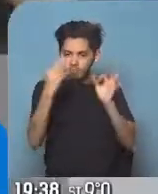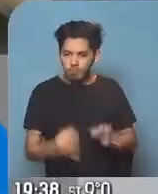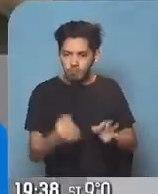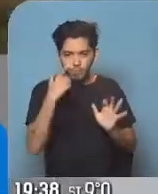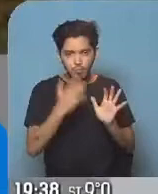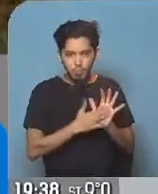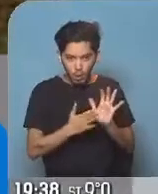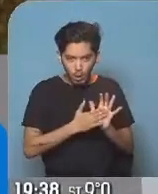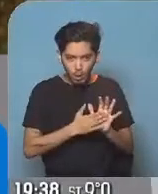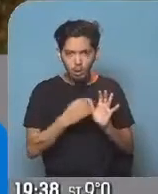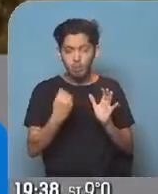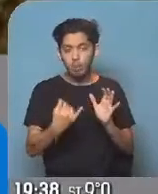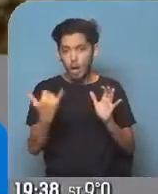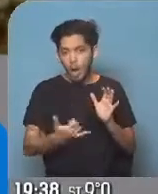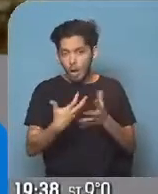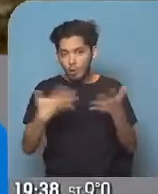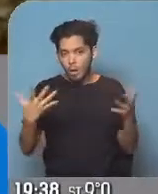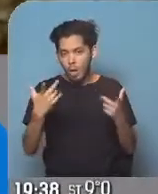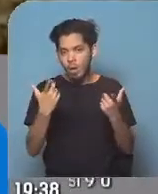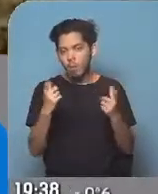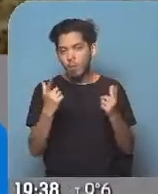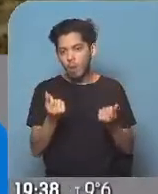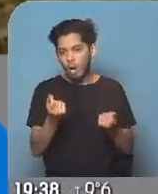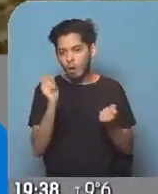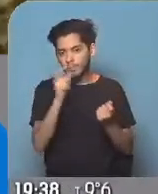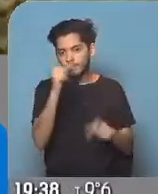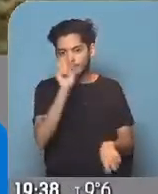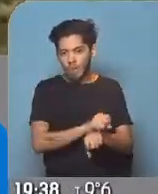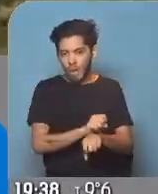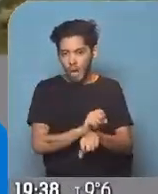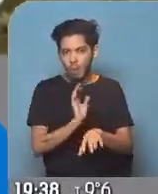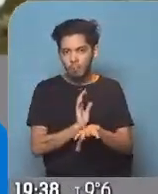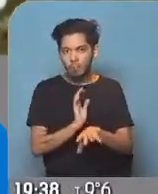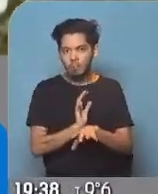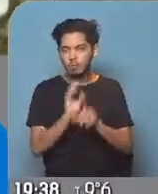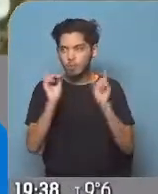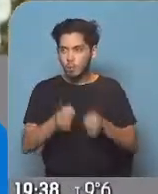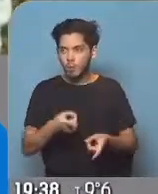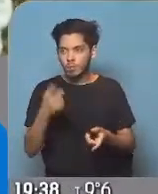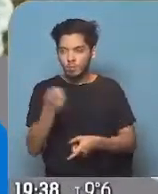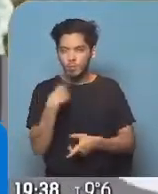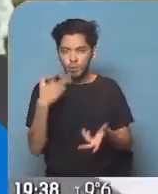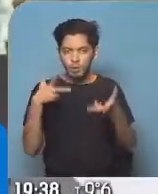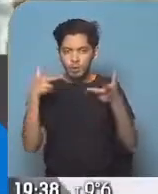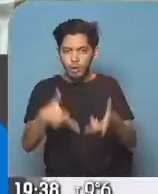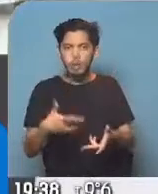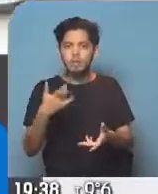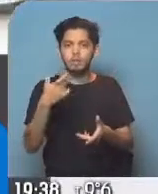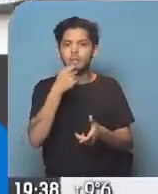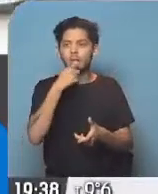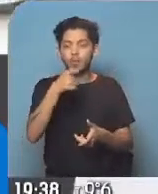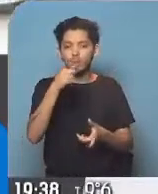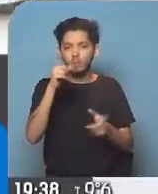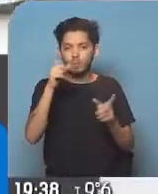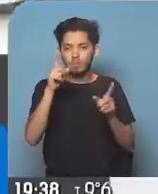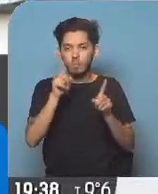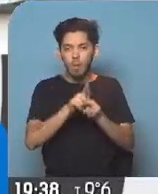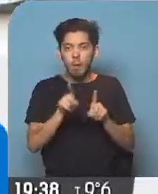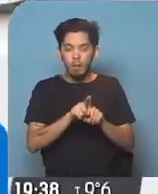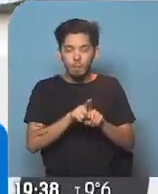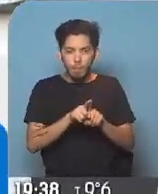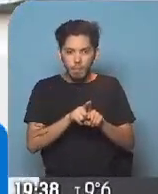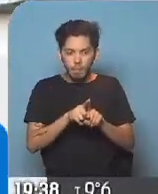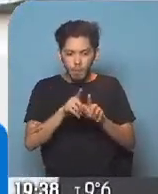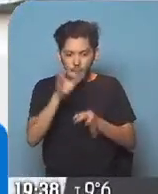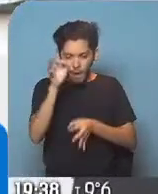evidencias, porque tiene un gran valor penal. Sin embargo, diríamos que ya, si usted examina